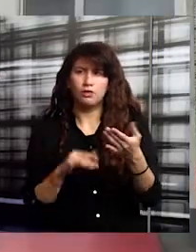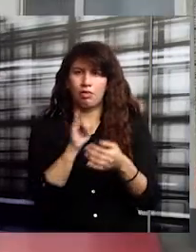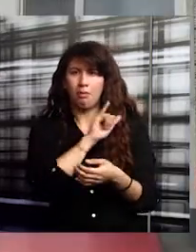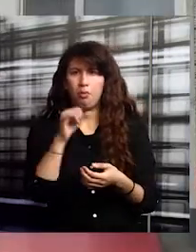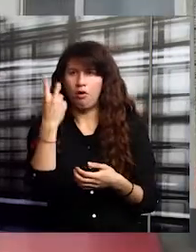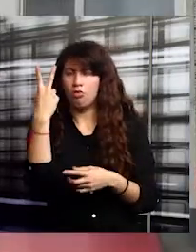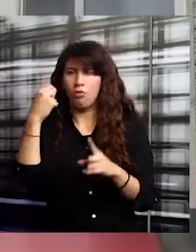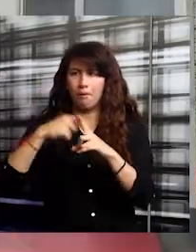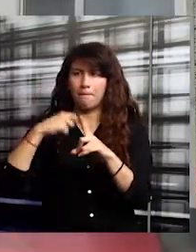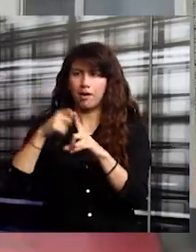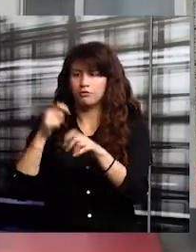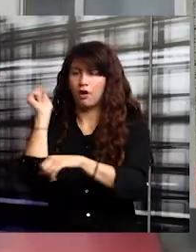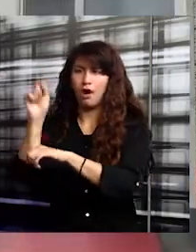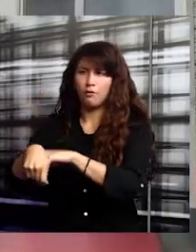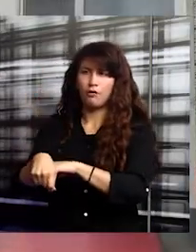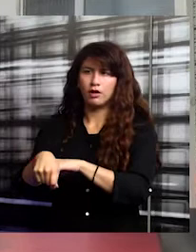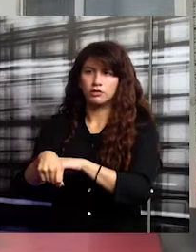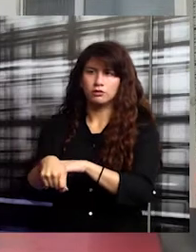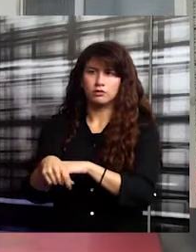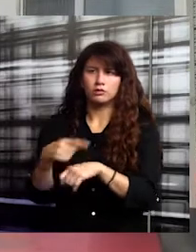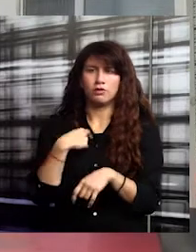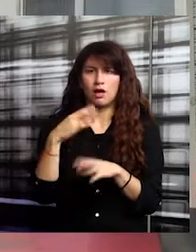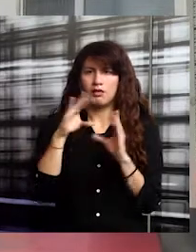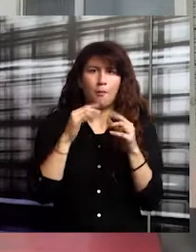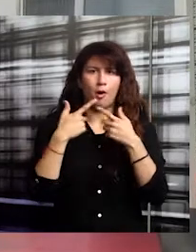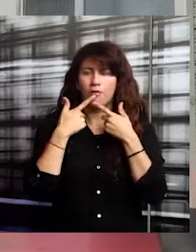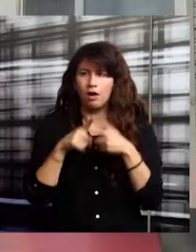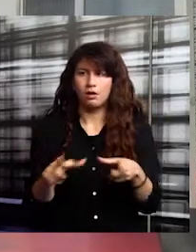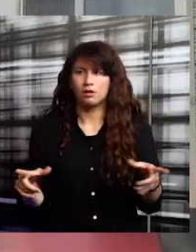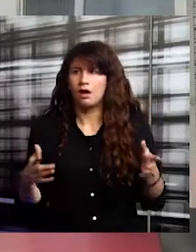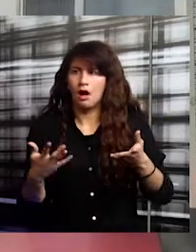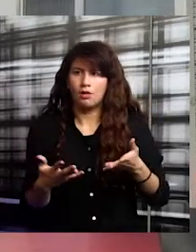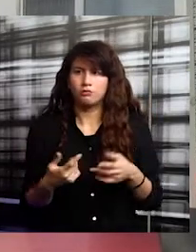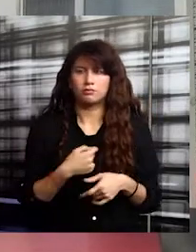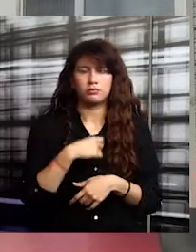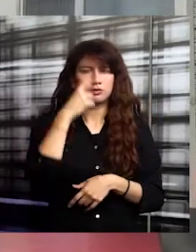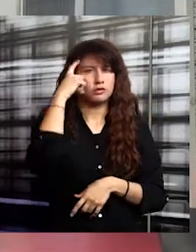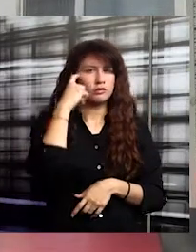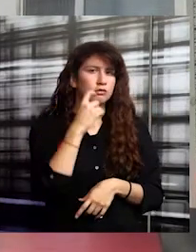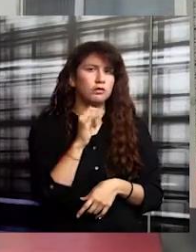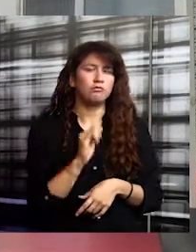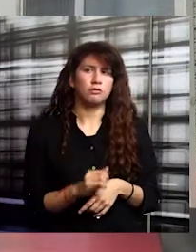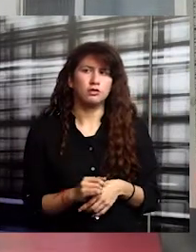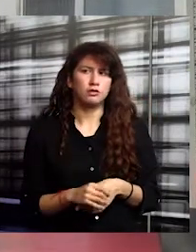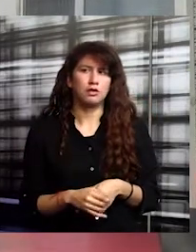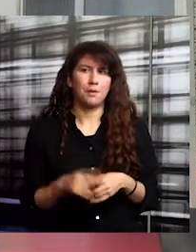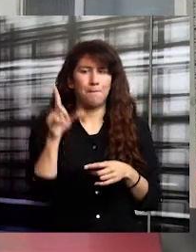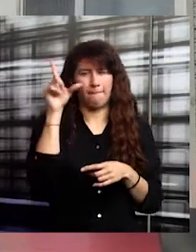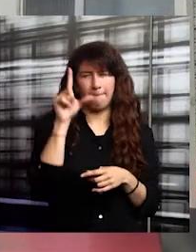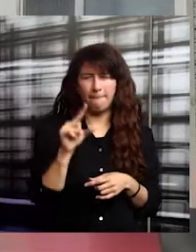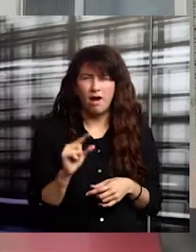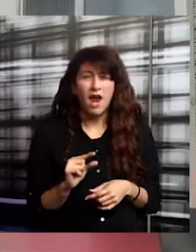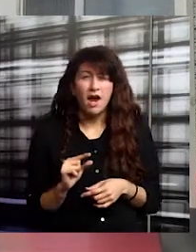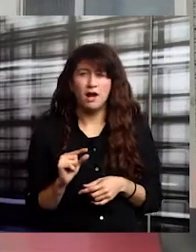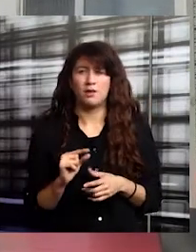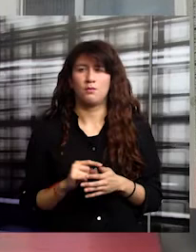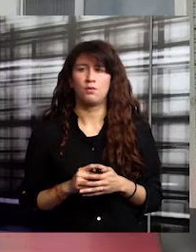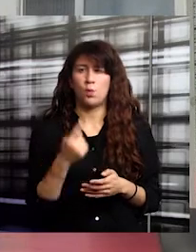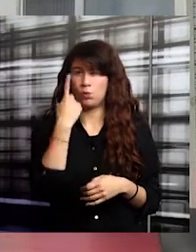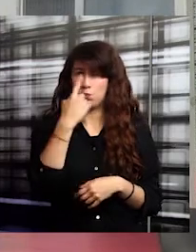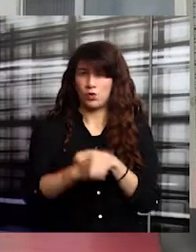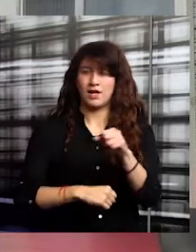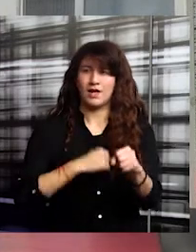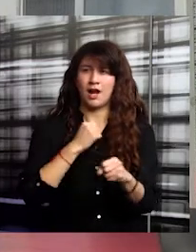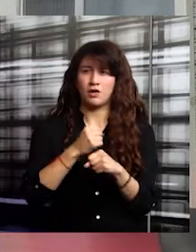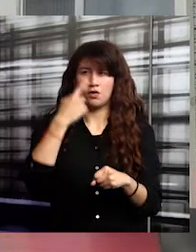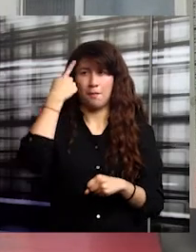creo que mínimo 1 año para que esta asamblea pueda efectivamente trabajar sobre